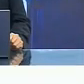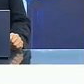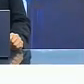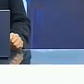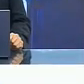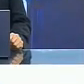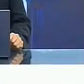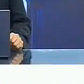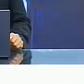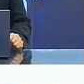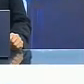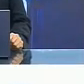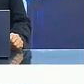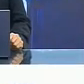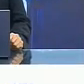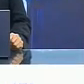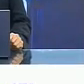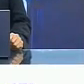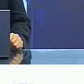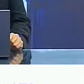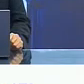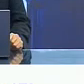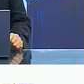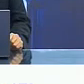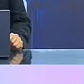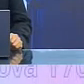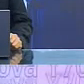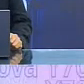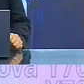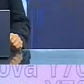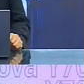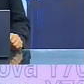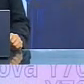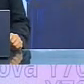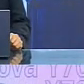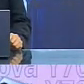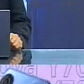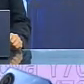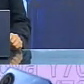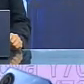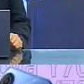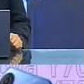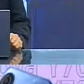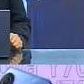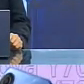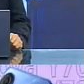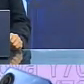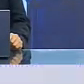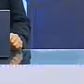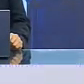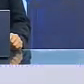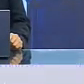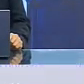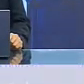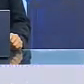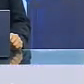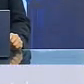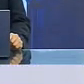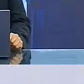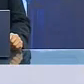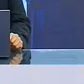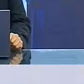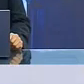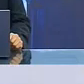fotografías de calidad, pantalla full view y almacenamiento de 128 GB que permitirán disfrutar de más espacio para